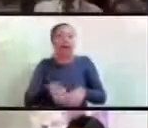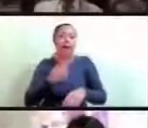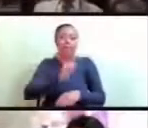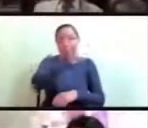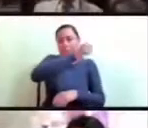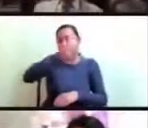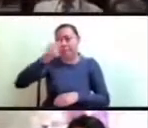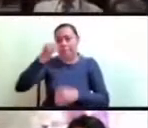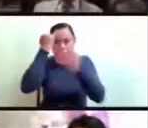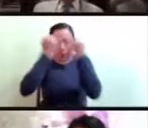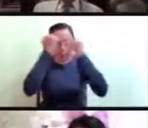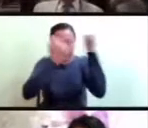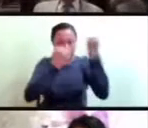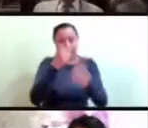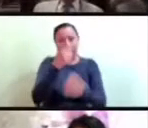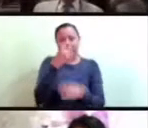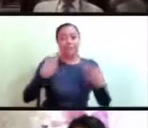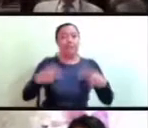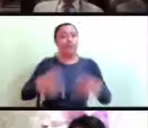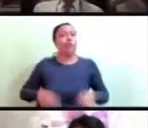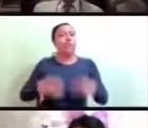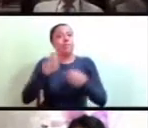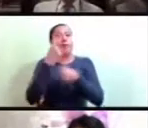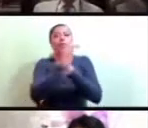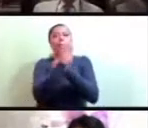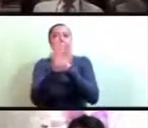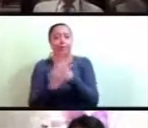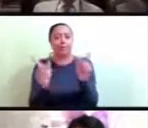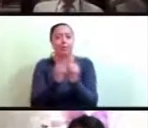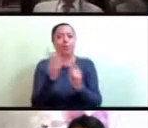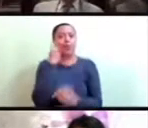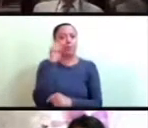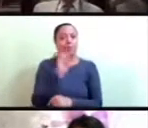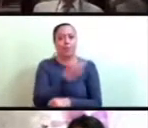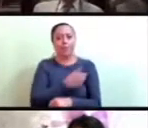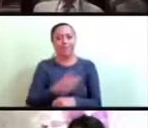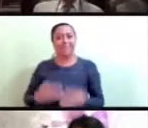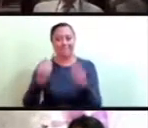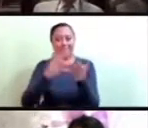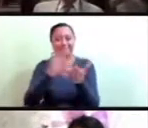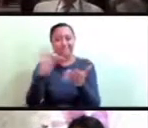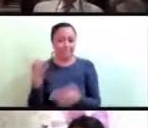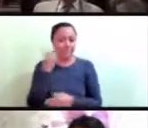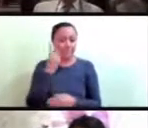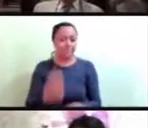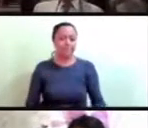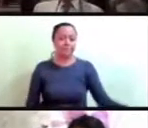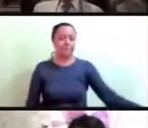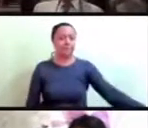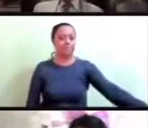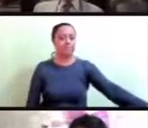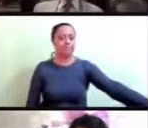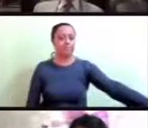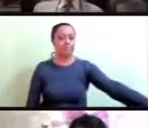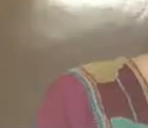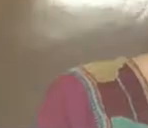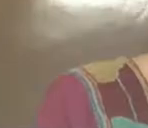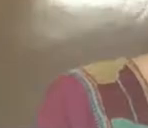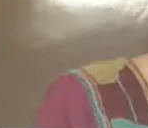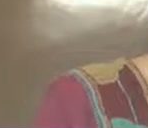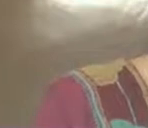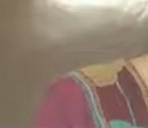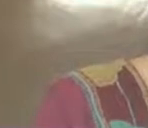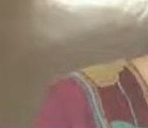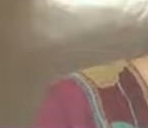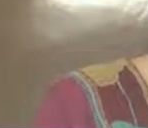un país. Es cuanto, diputada presidenta. Muchas gracias, diputado. Se concede el uso de